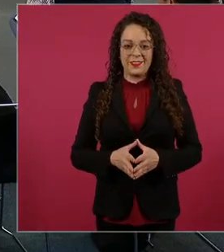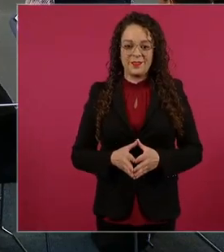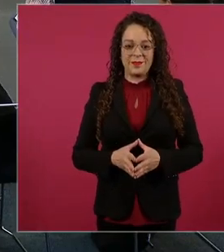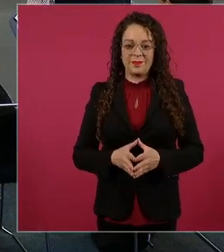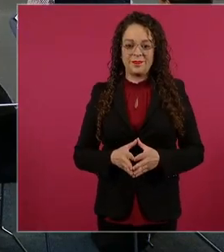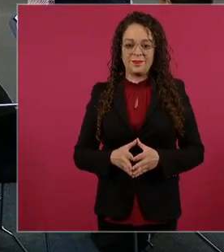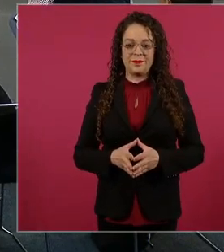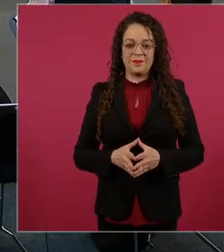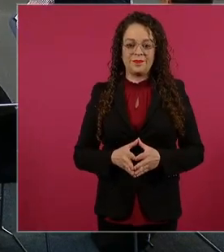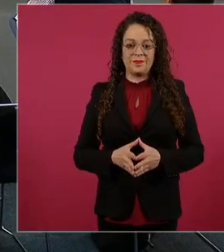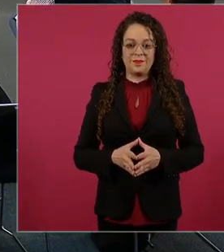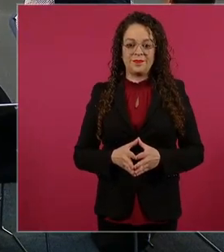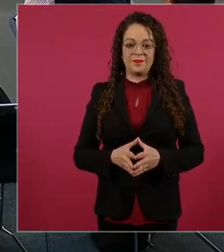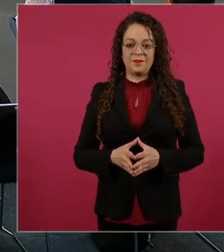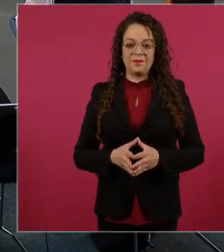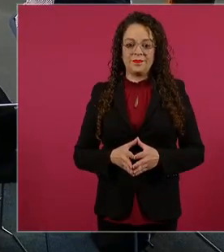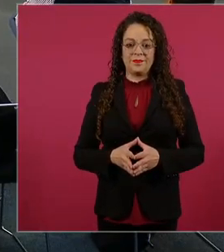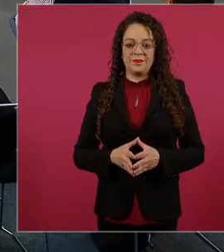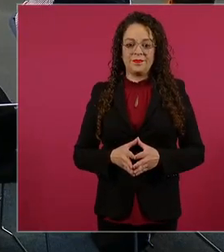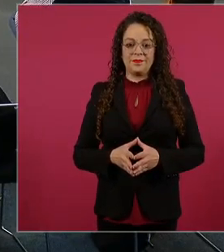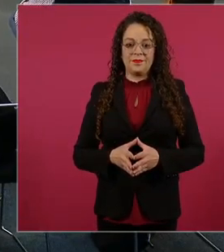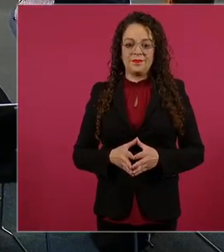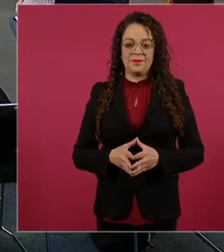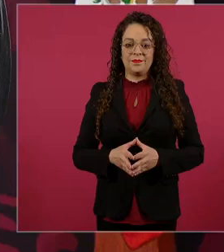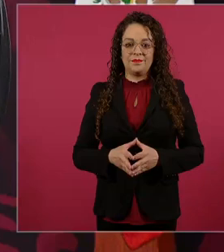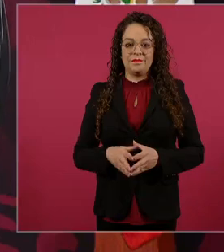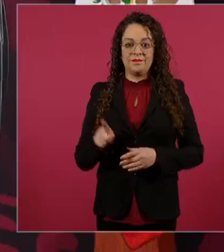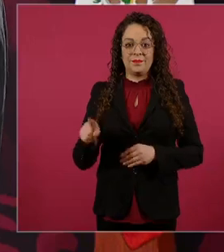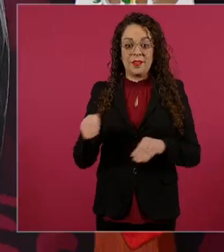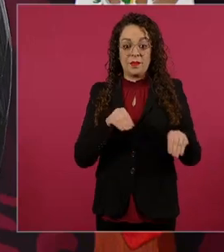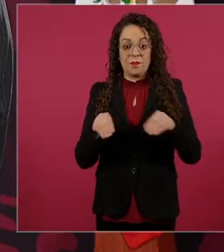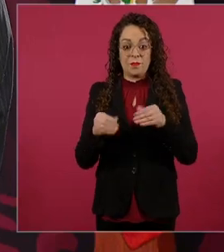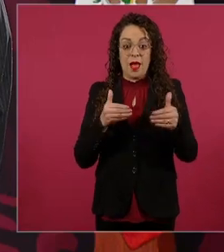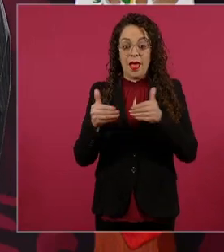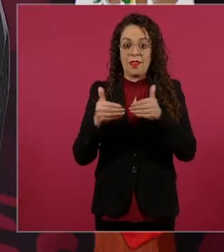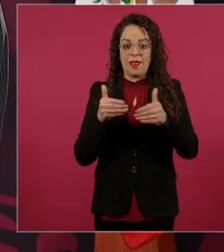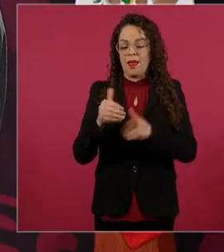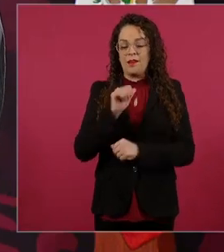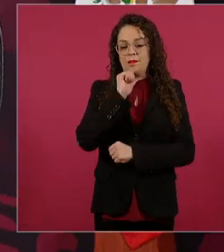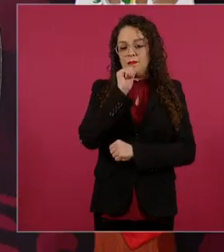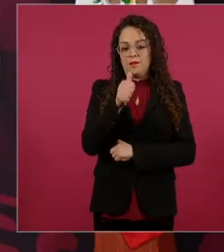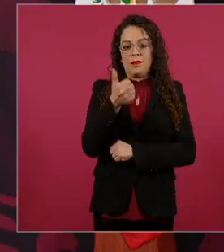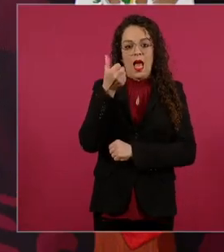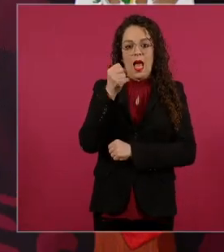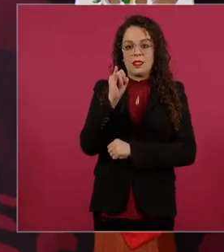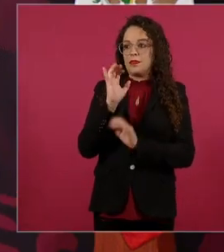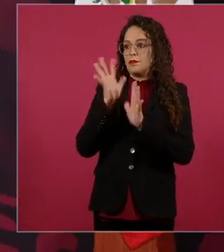Pero ese no camina Ahí no caminamos Nada más es así